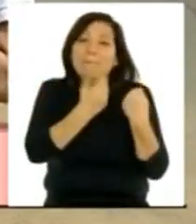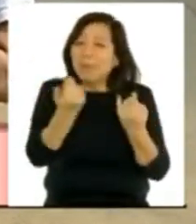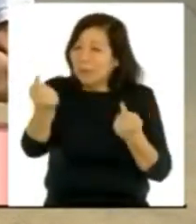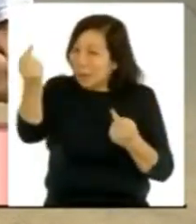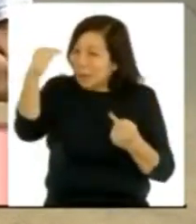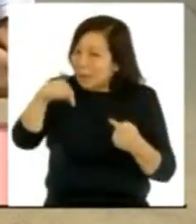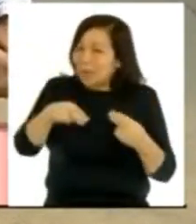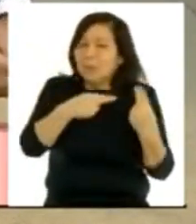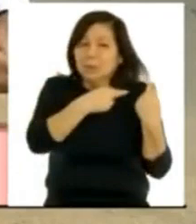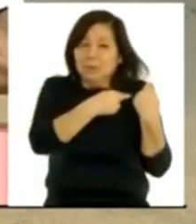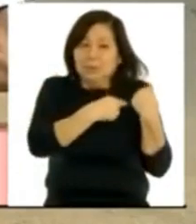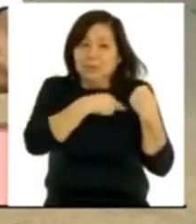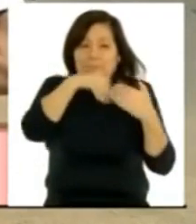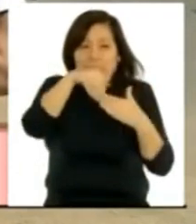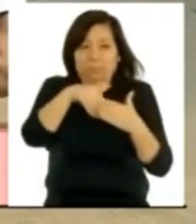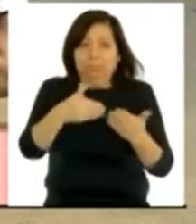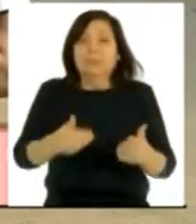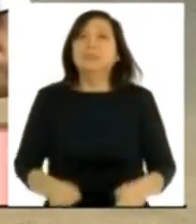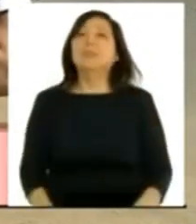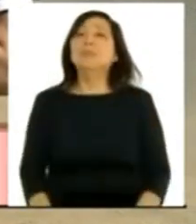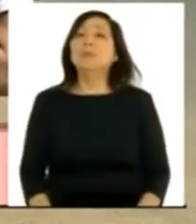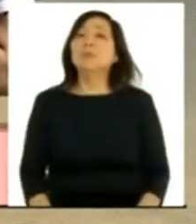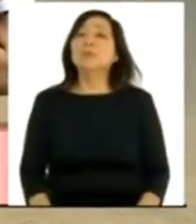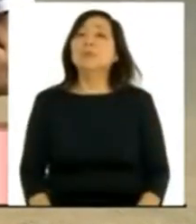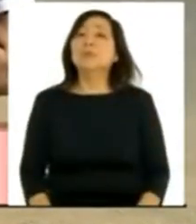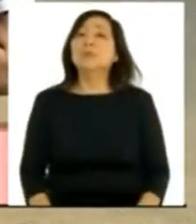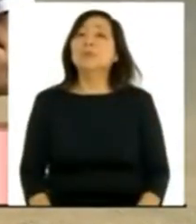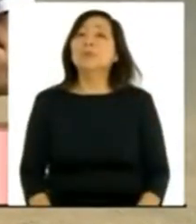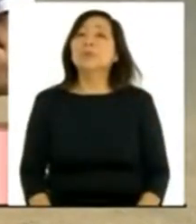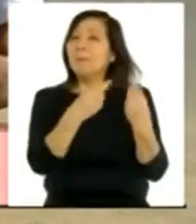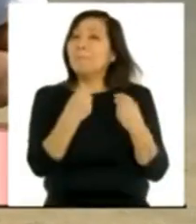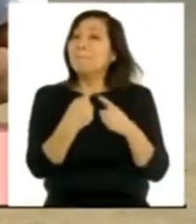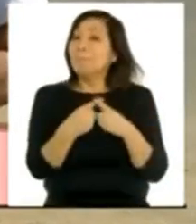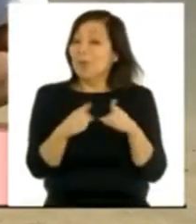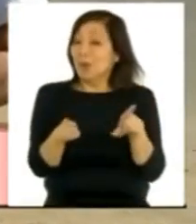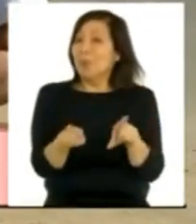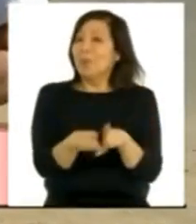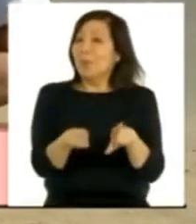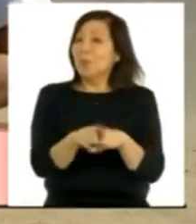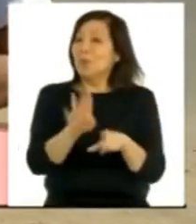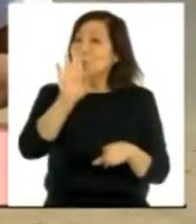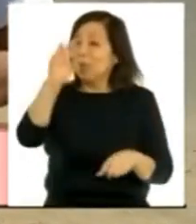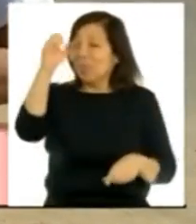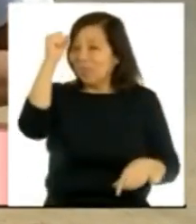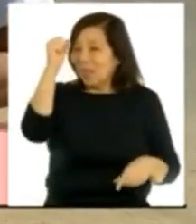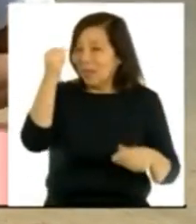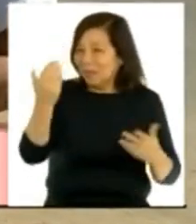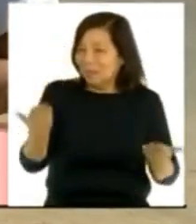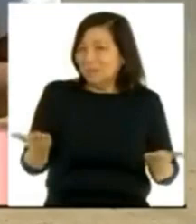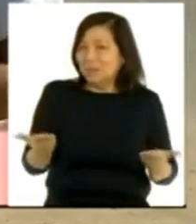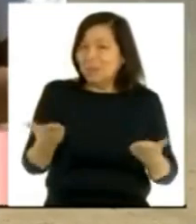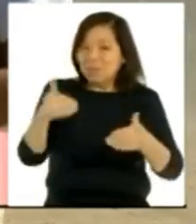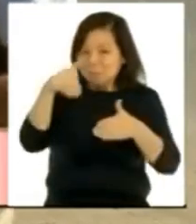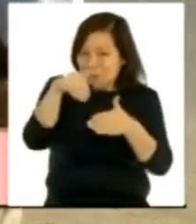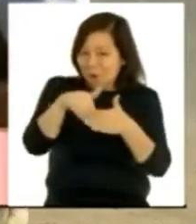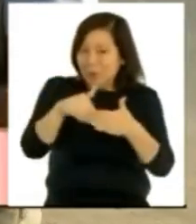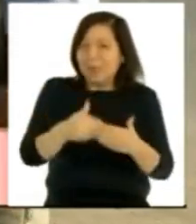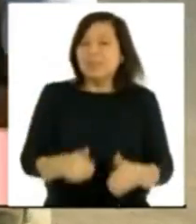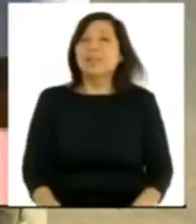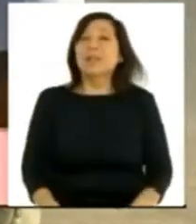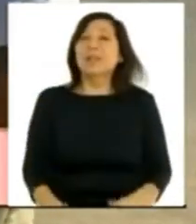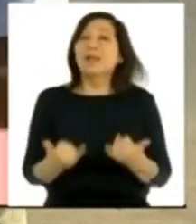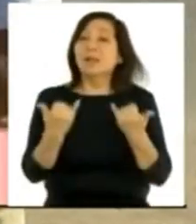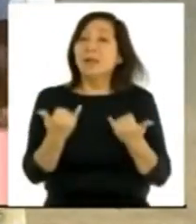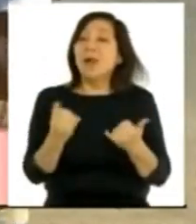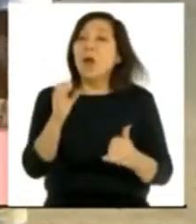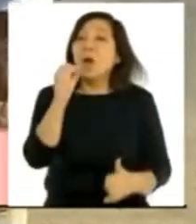vengan a ocupar, a cumplir, por un lado, con su deber, pero también ejercer su derecho de votación. Lo que están haciendo